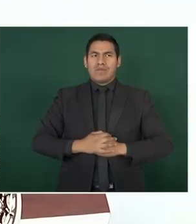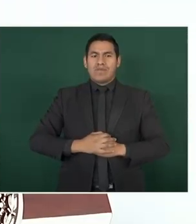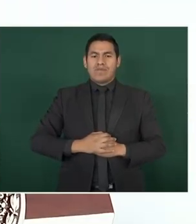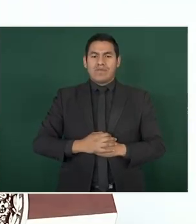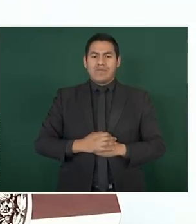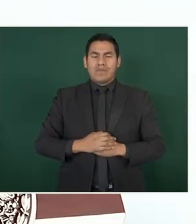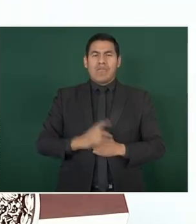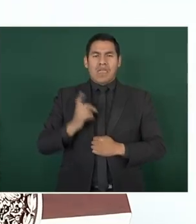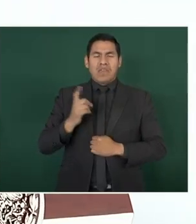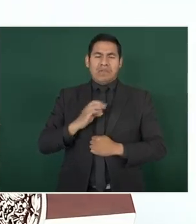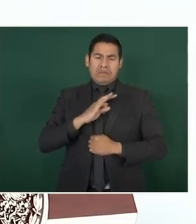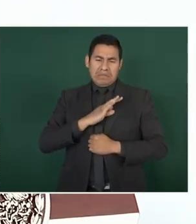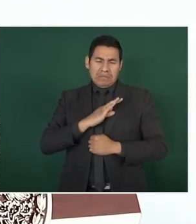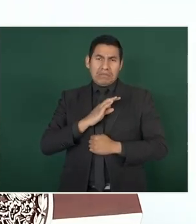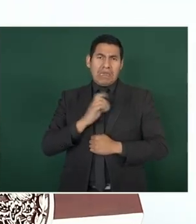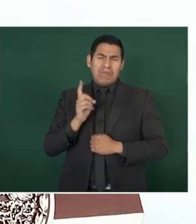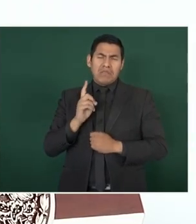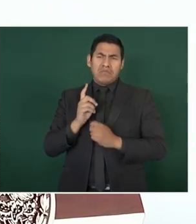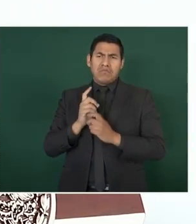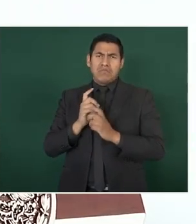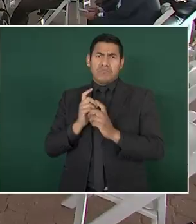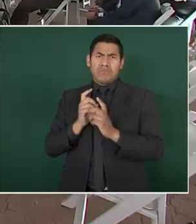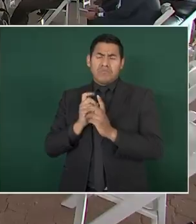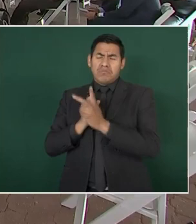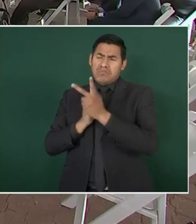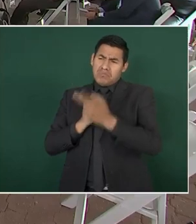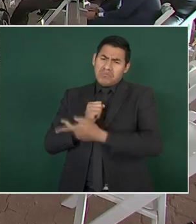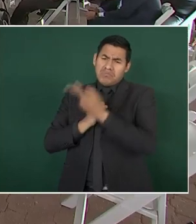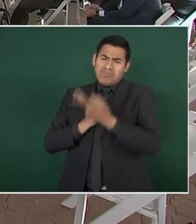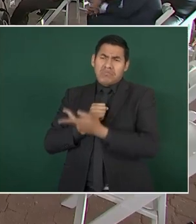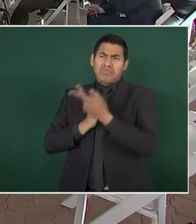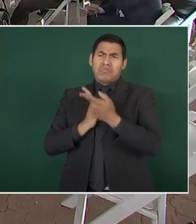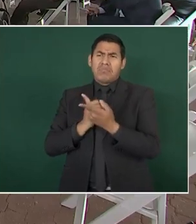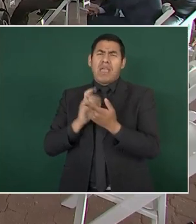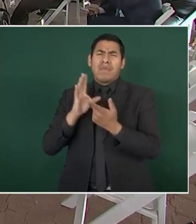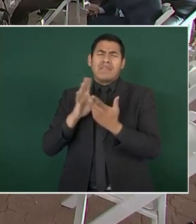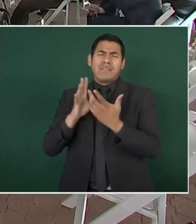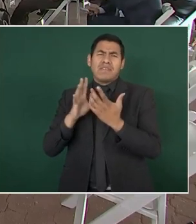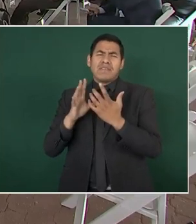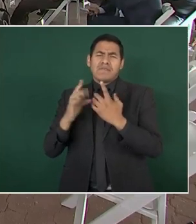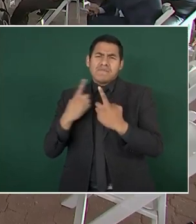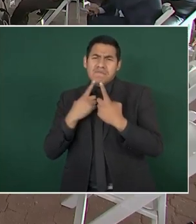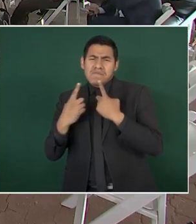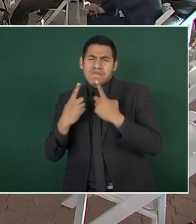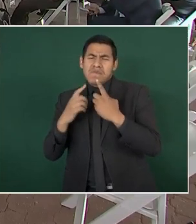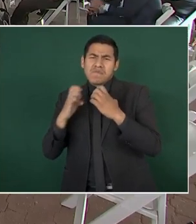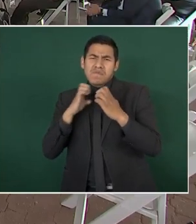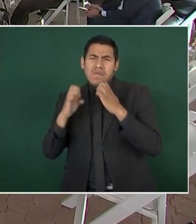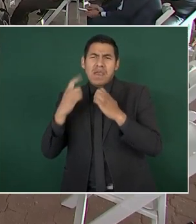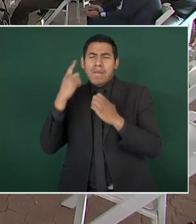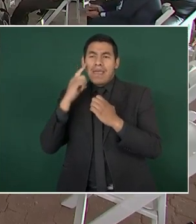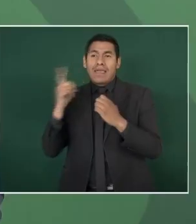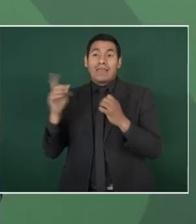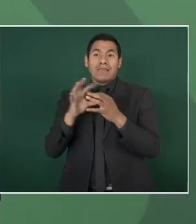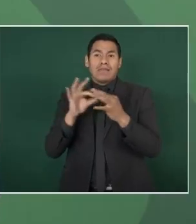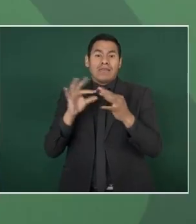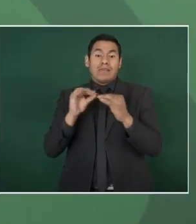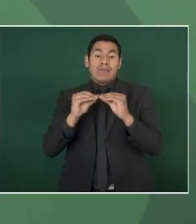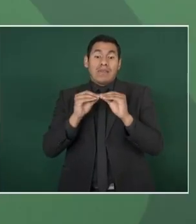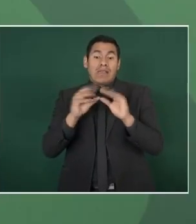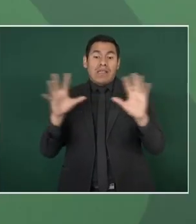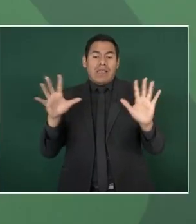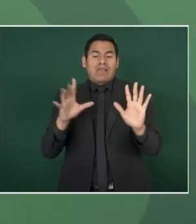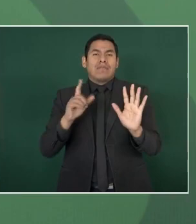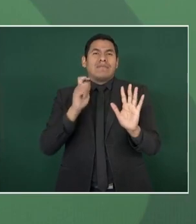lo entrevistamos, que nos explique, porque es muy buena noticia. Durante